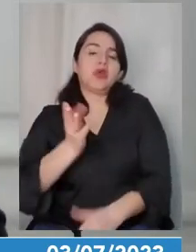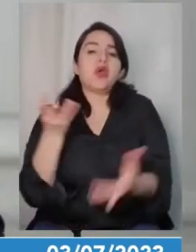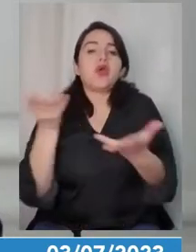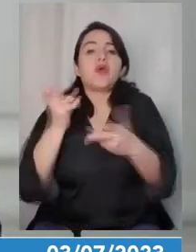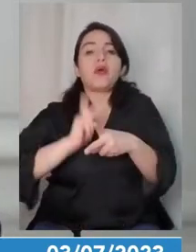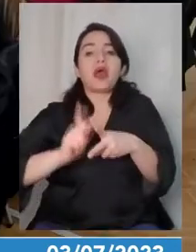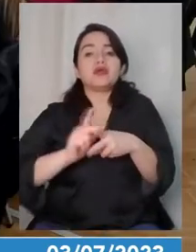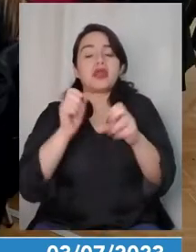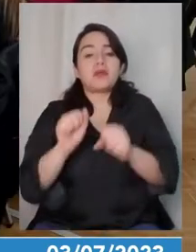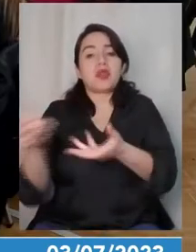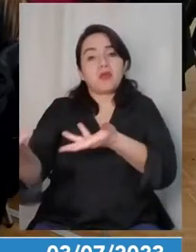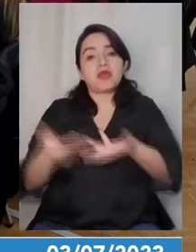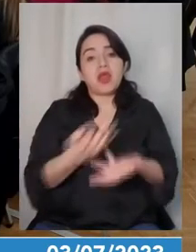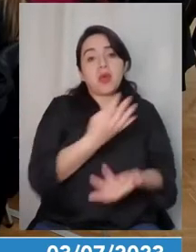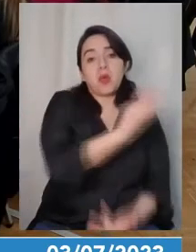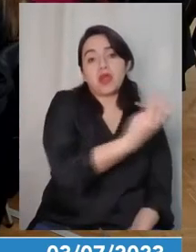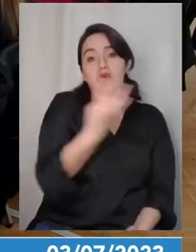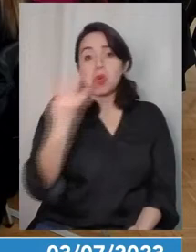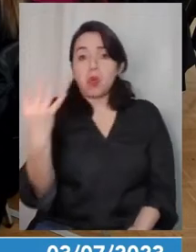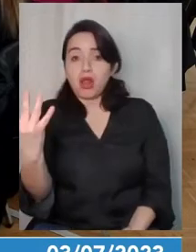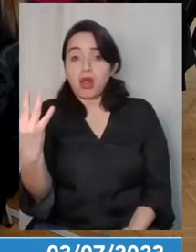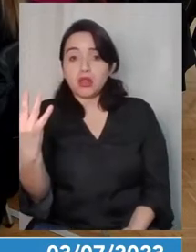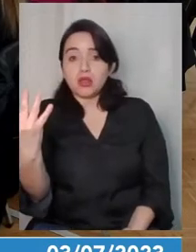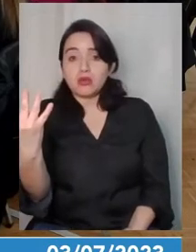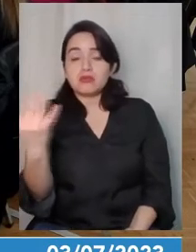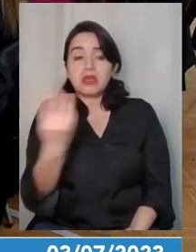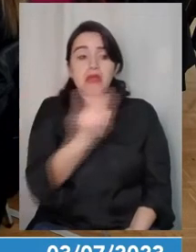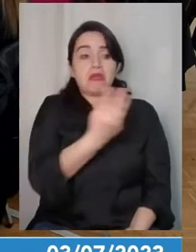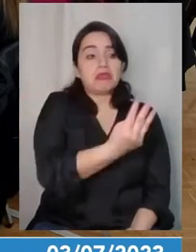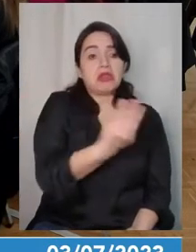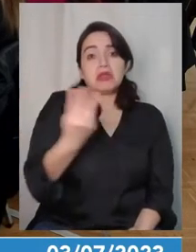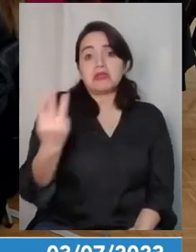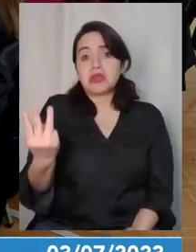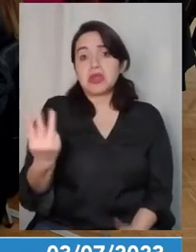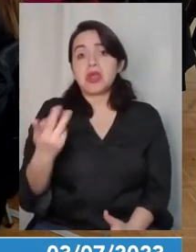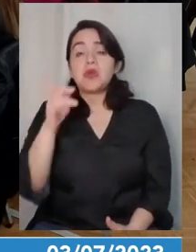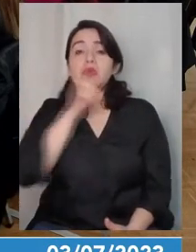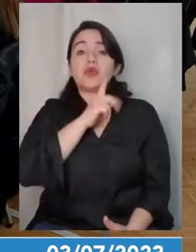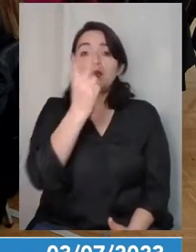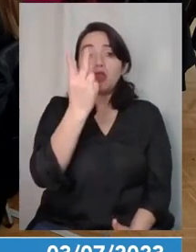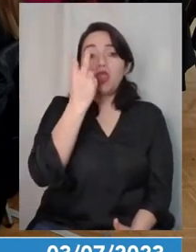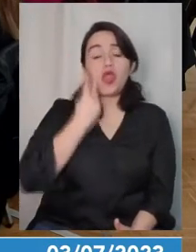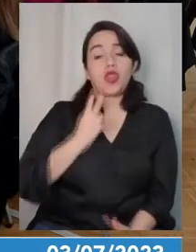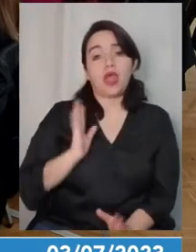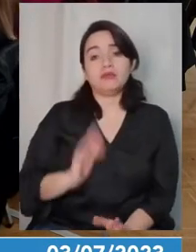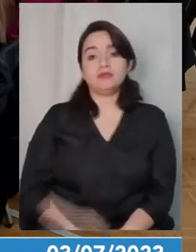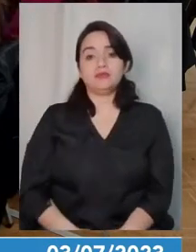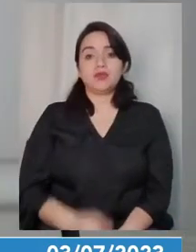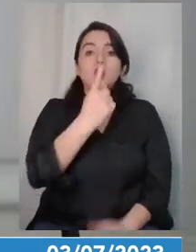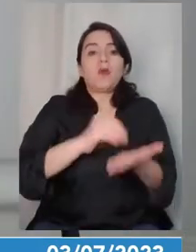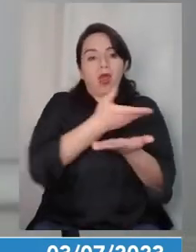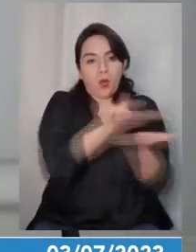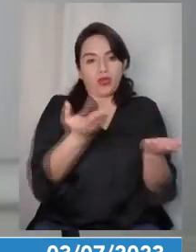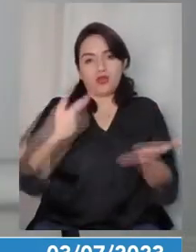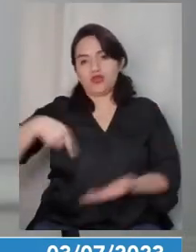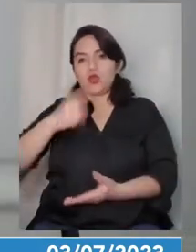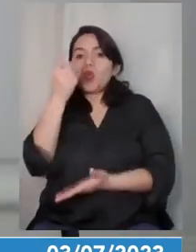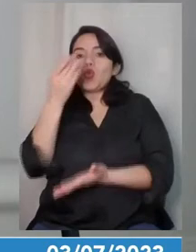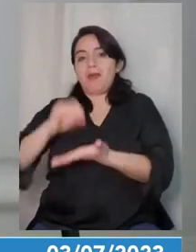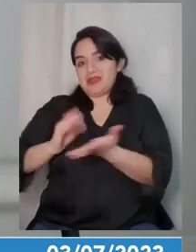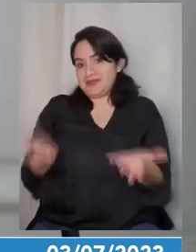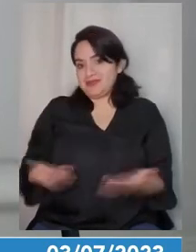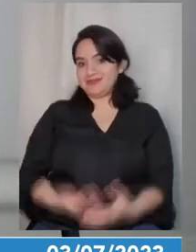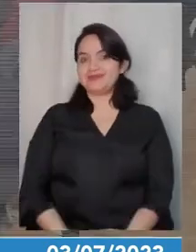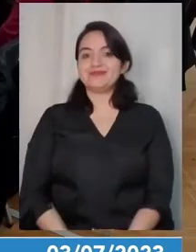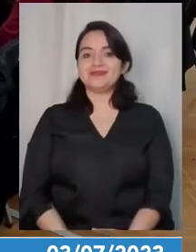4 y 4 en vez de 3 y 3 los últimos 2 días, para que puedan traer uno más a ustedes, y nosotros traemos otro más. Y también el acuerdo